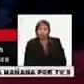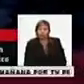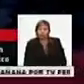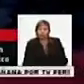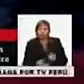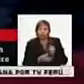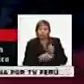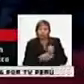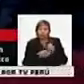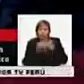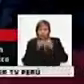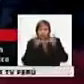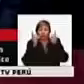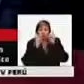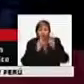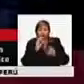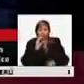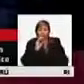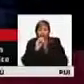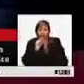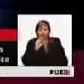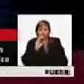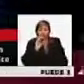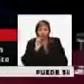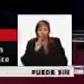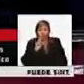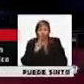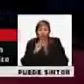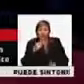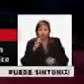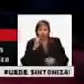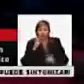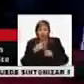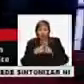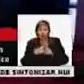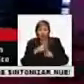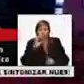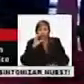del doctor Carlos Roca Cáceres, ex constituyente